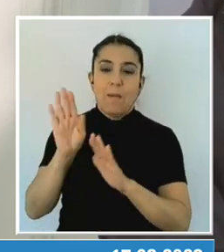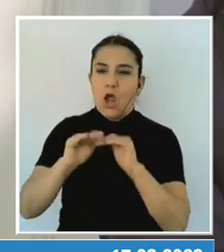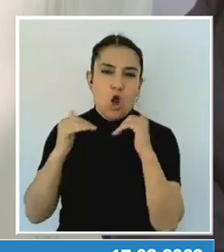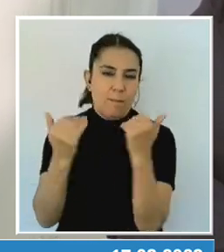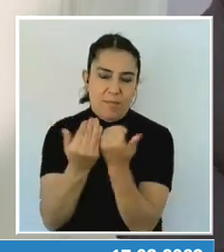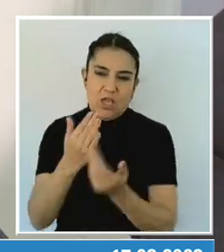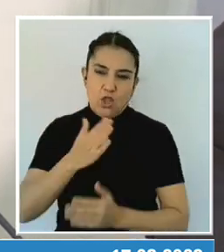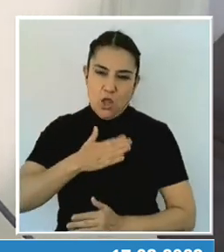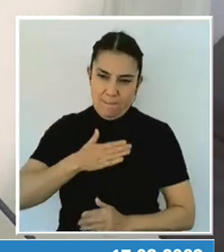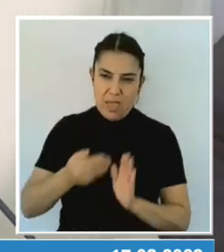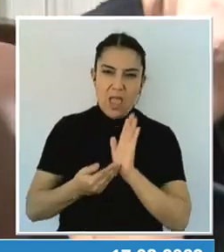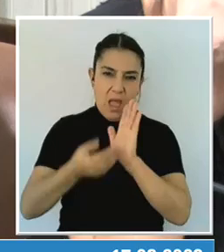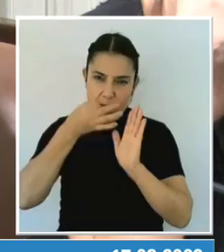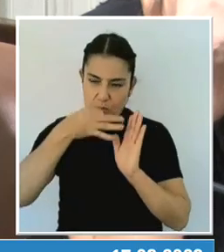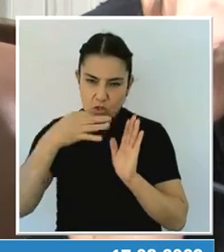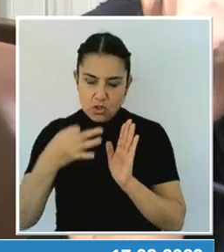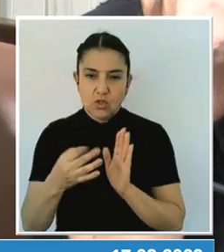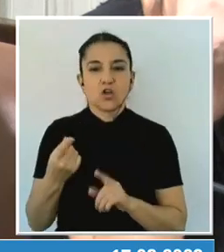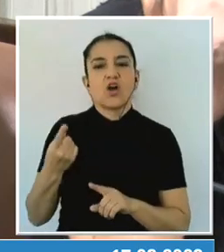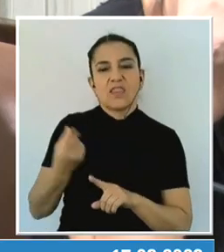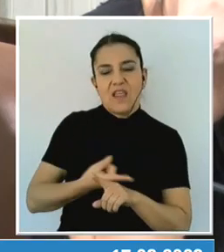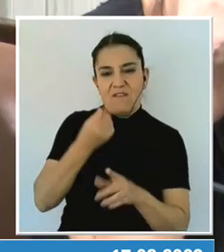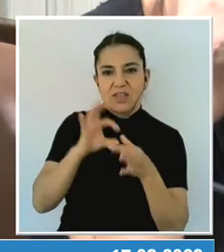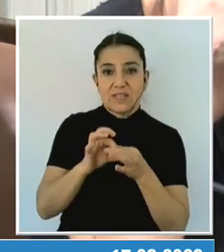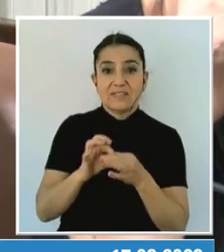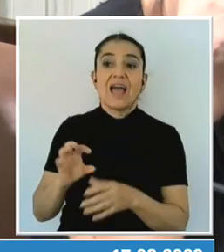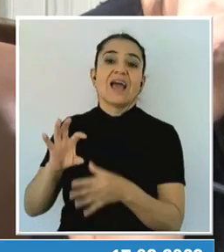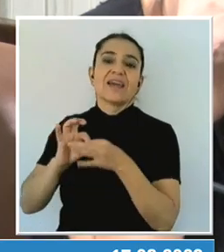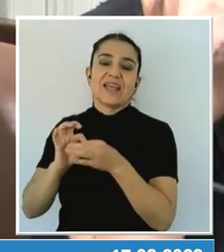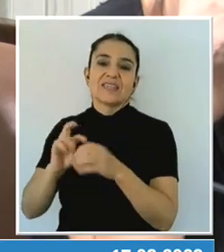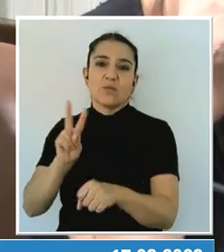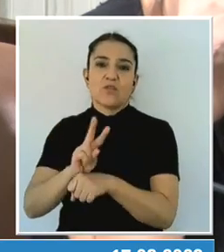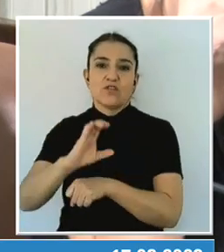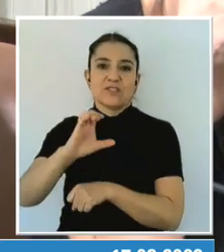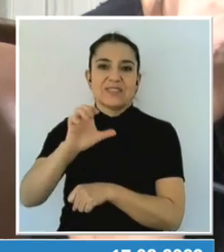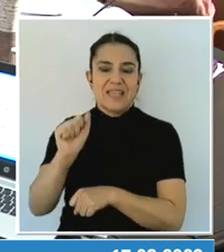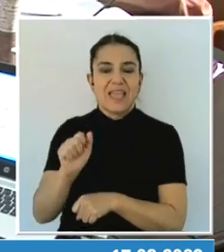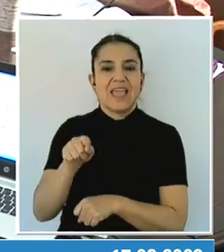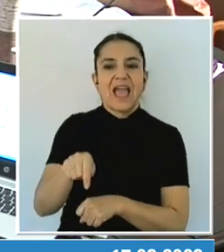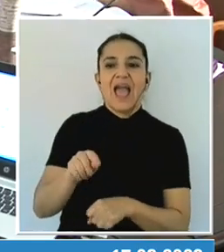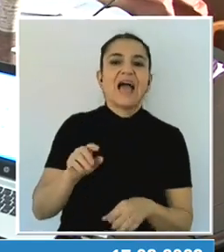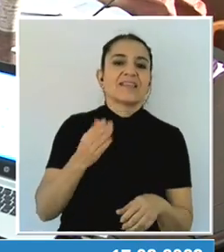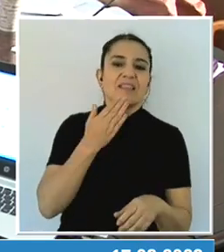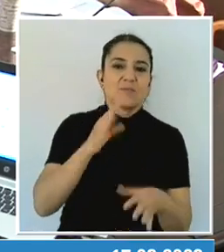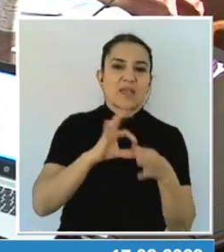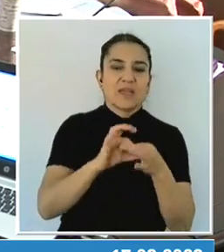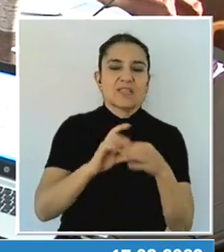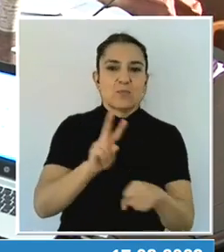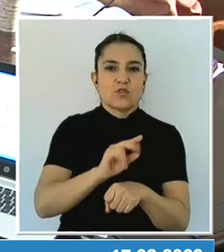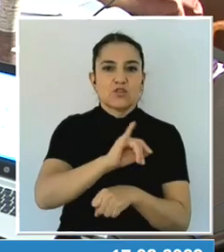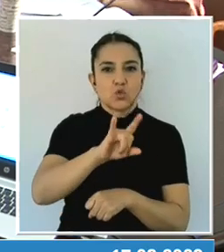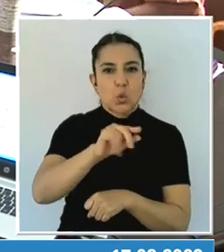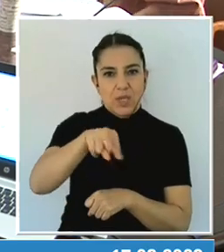nuevamente, muchísimas gracias. Gracias, profesor Zea. También gracias a la profesora Zúñiga. Desde luego, a ambos, también